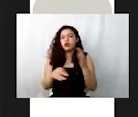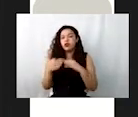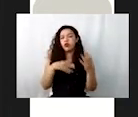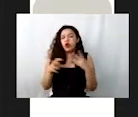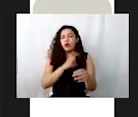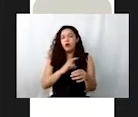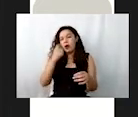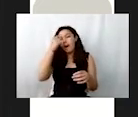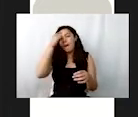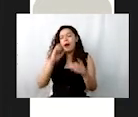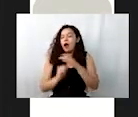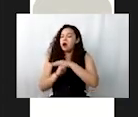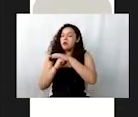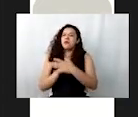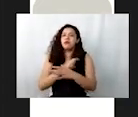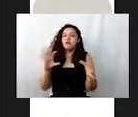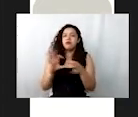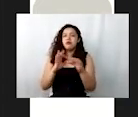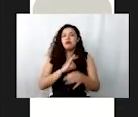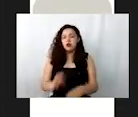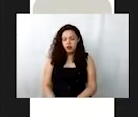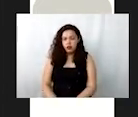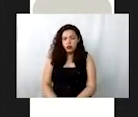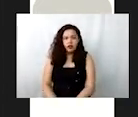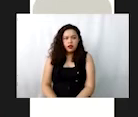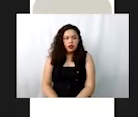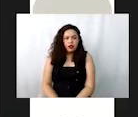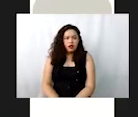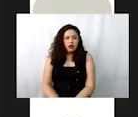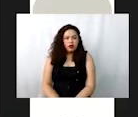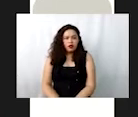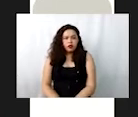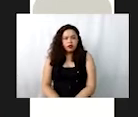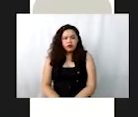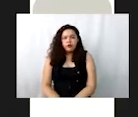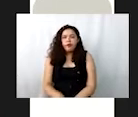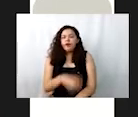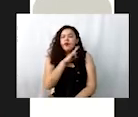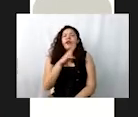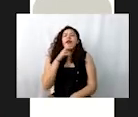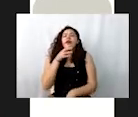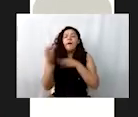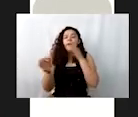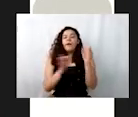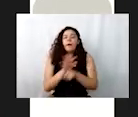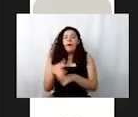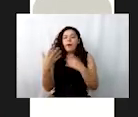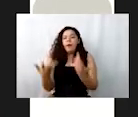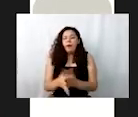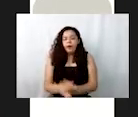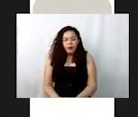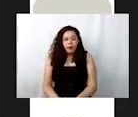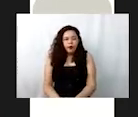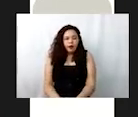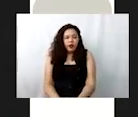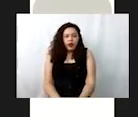la sostenibilidad. Y bueno, sí, la noticia es que todo tipo, digamos, de estas